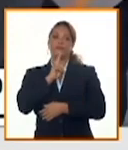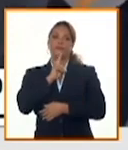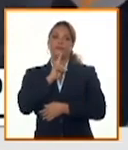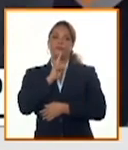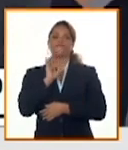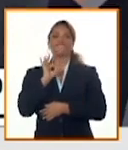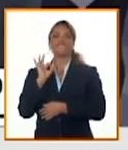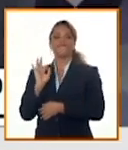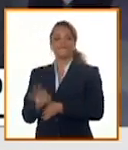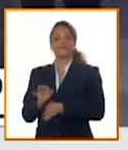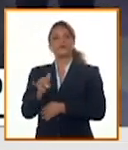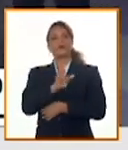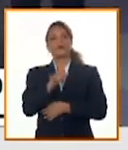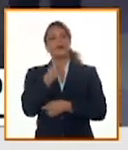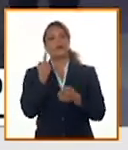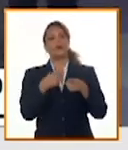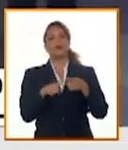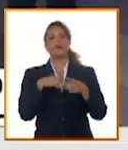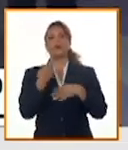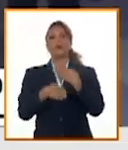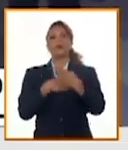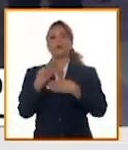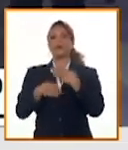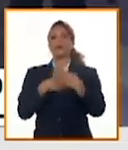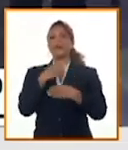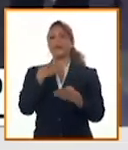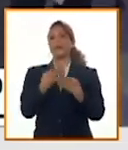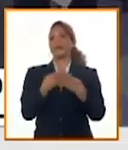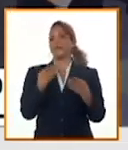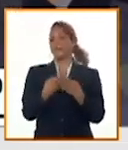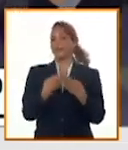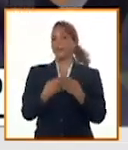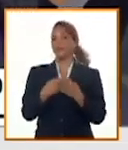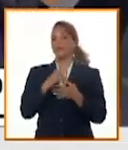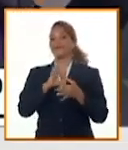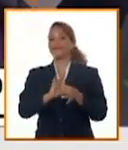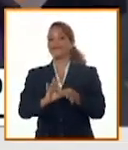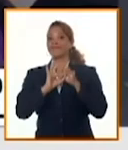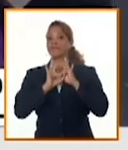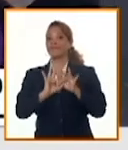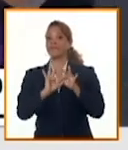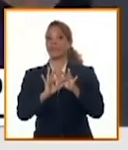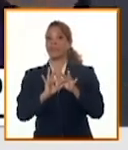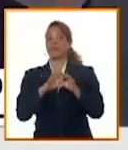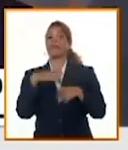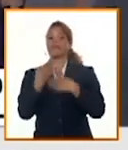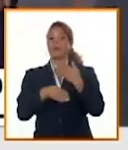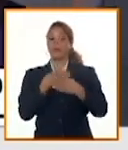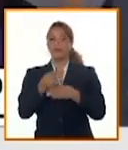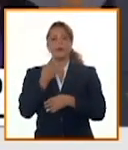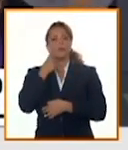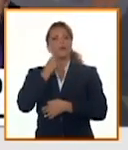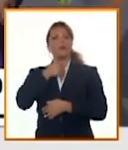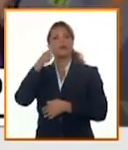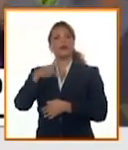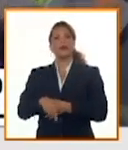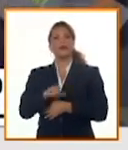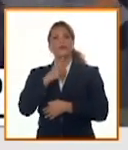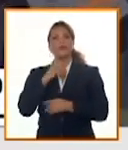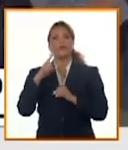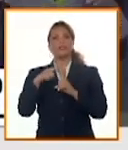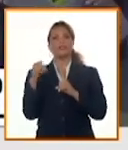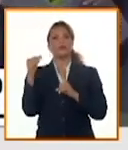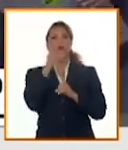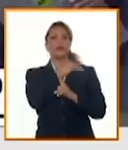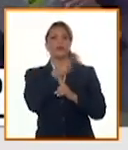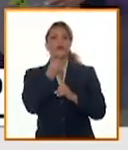escarla y también hay actividades del sector empresarial que están agravando este fenómeno así es y vemos por ejemplo el tema tecnológico